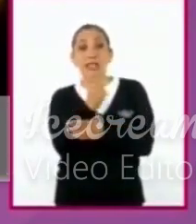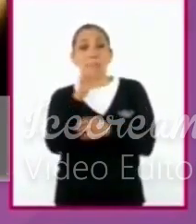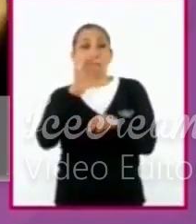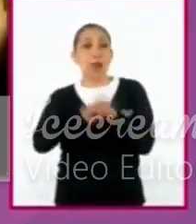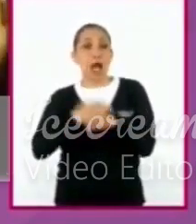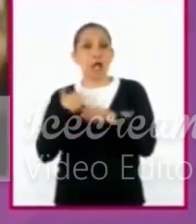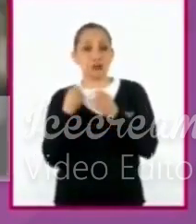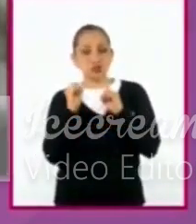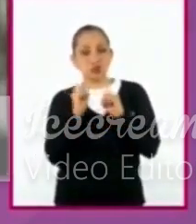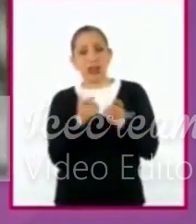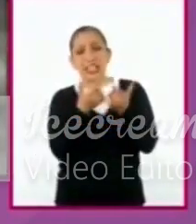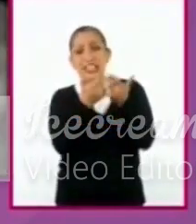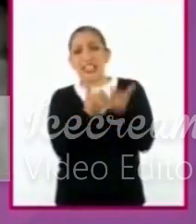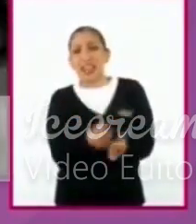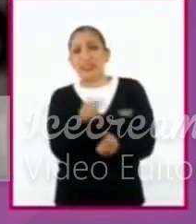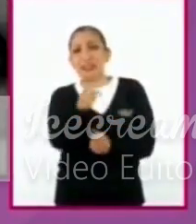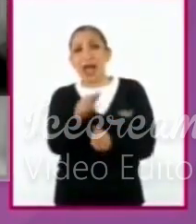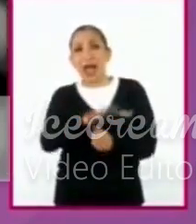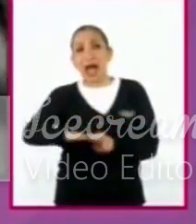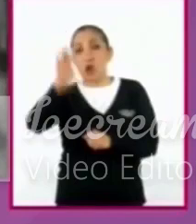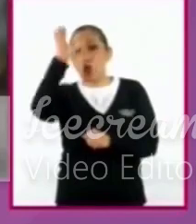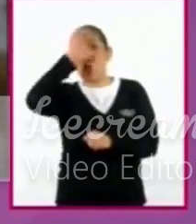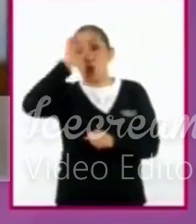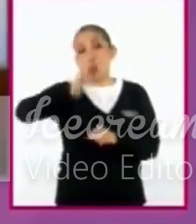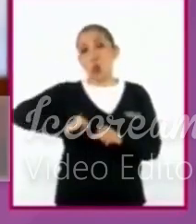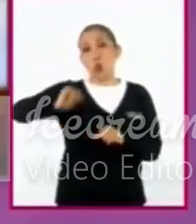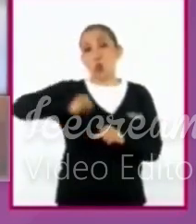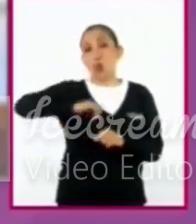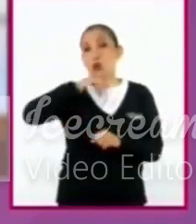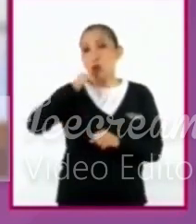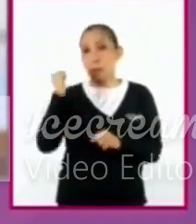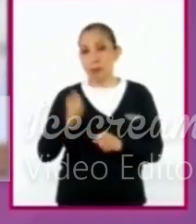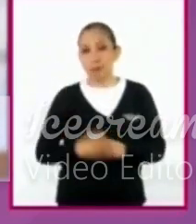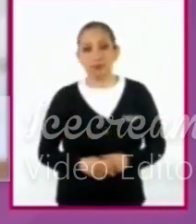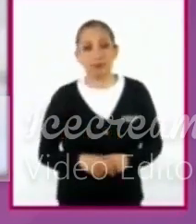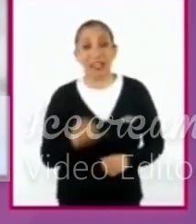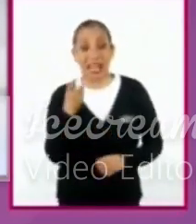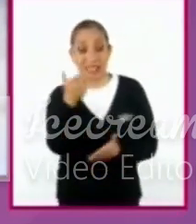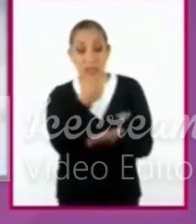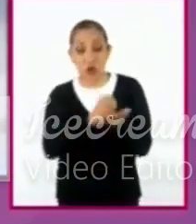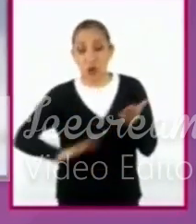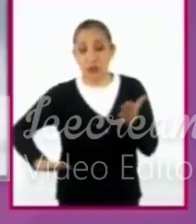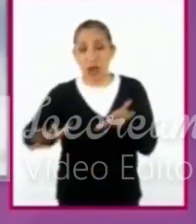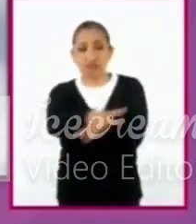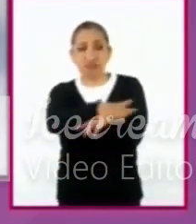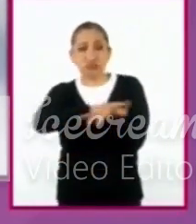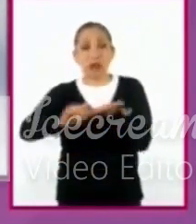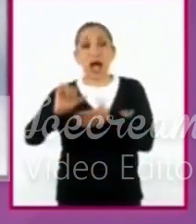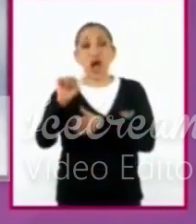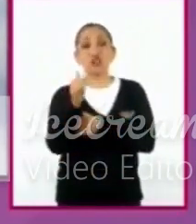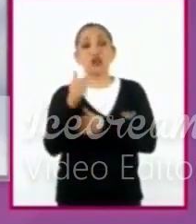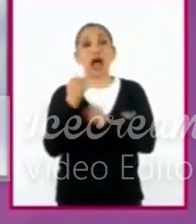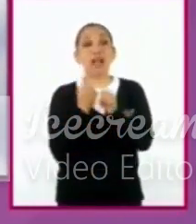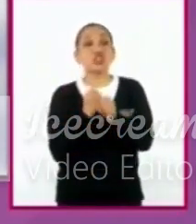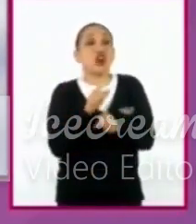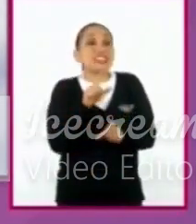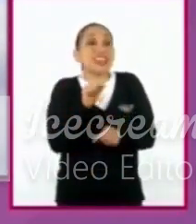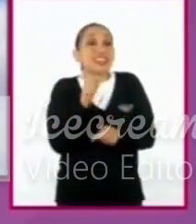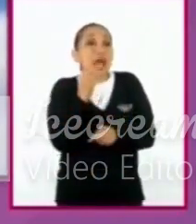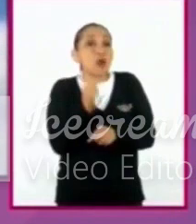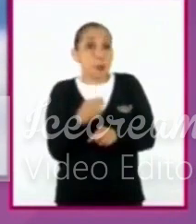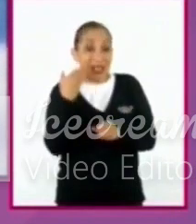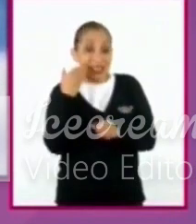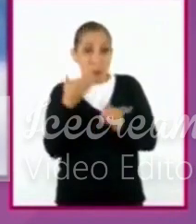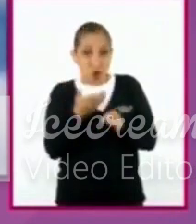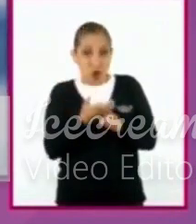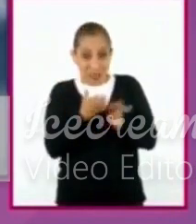mayores vestigios que existen sobre la cultura de la antigua Roma. Esta ciudad fue destruida en agosto del año 79 de